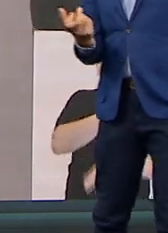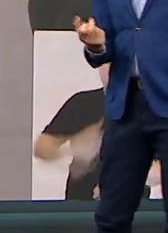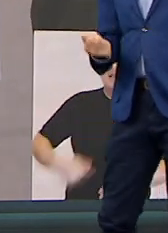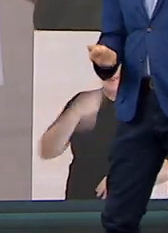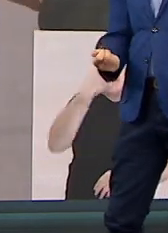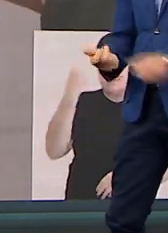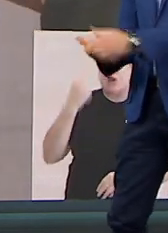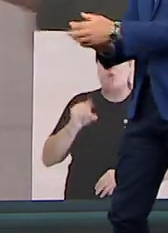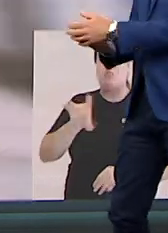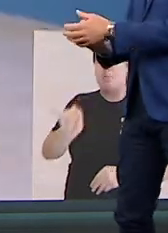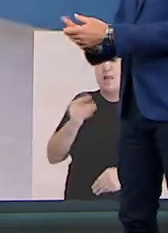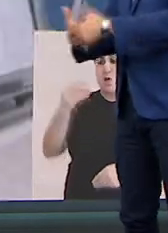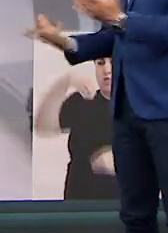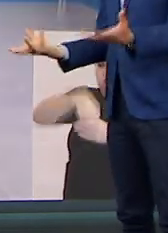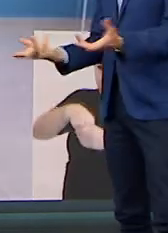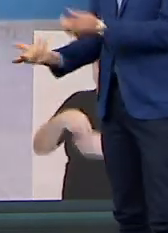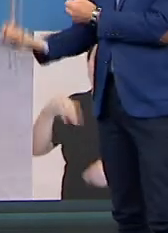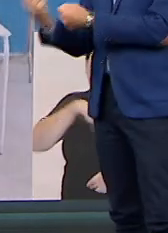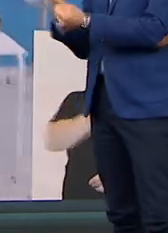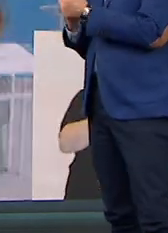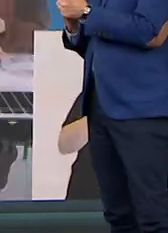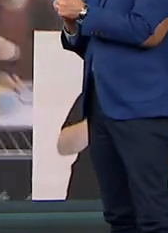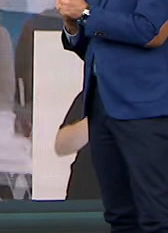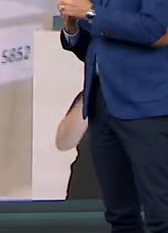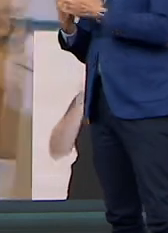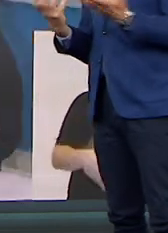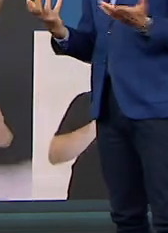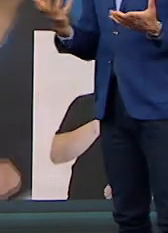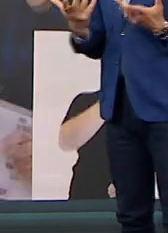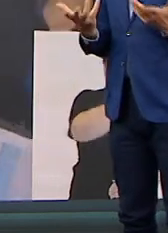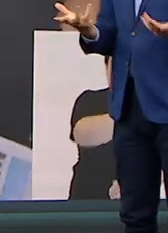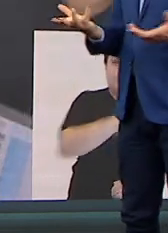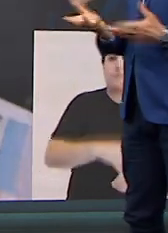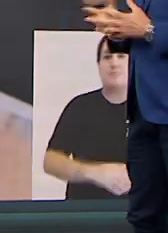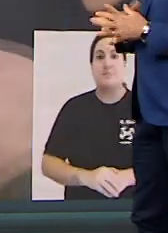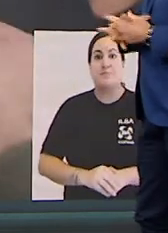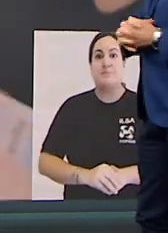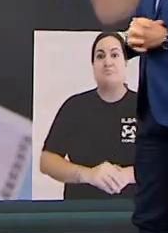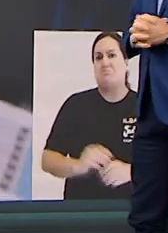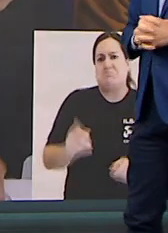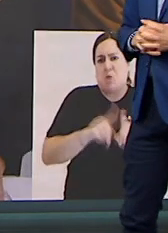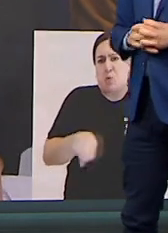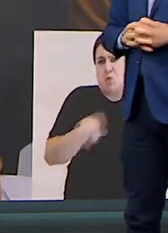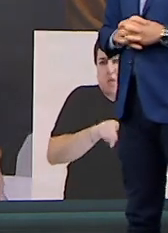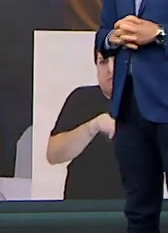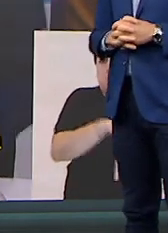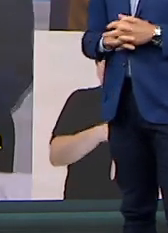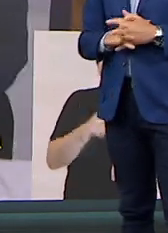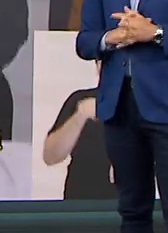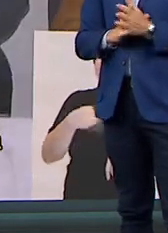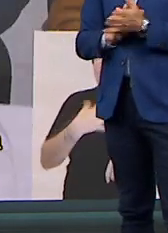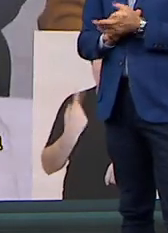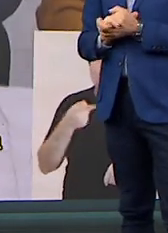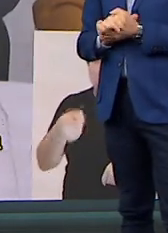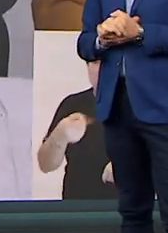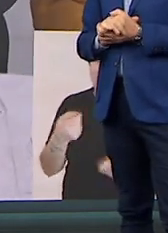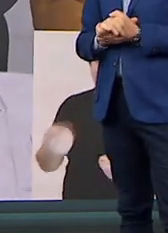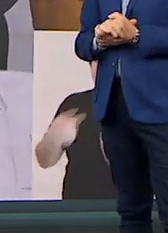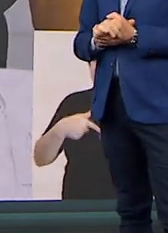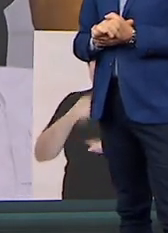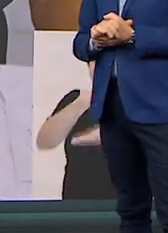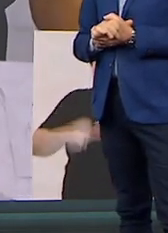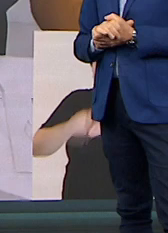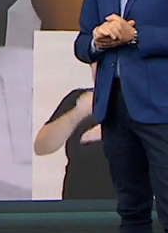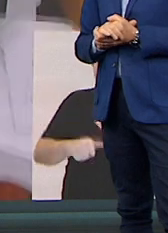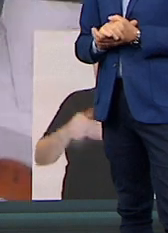presencial que es o tradicional que es cuando te da impreso lo que vos elegiste claro por eso te dan la boleta previamente para que vos la